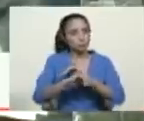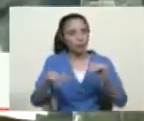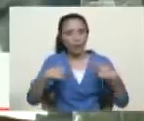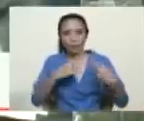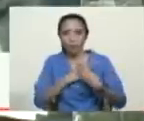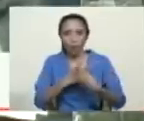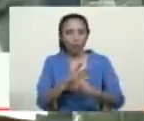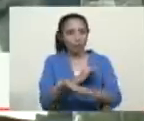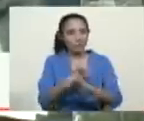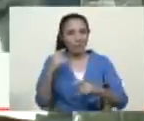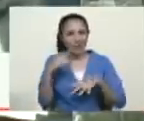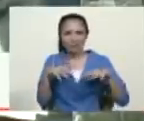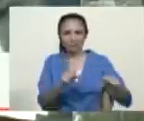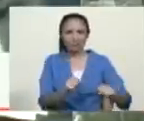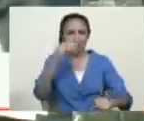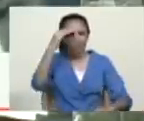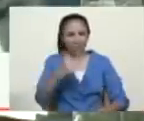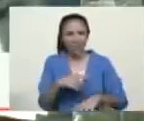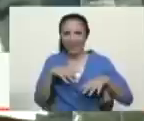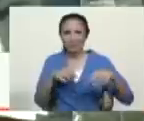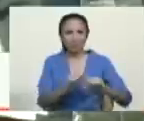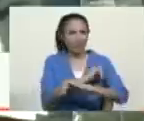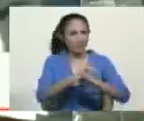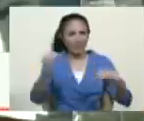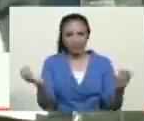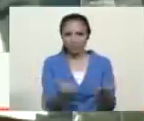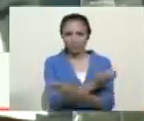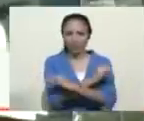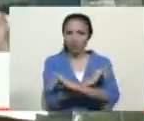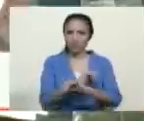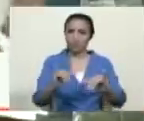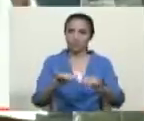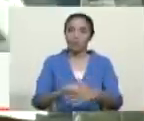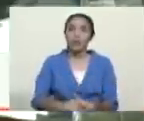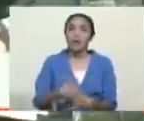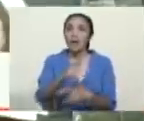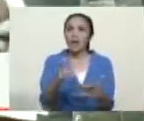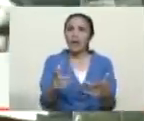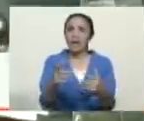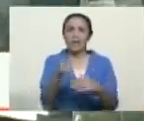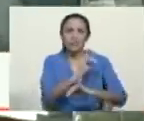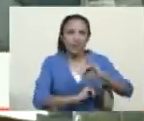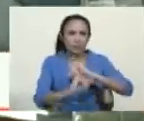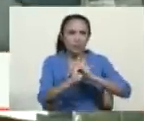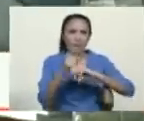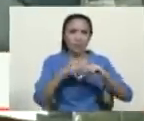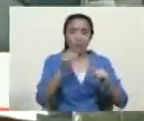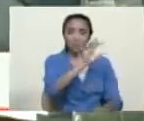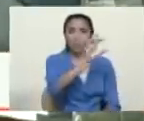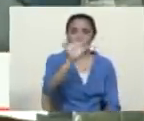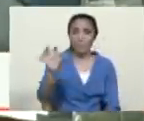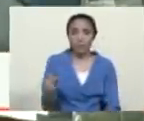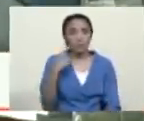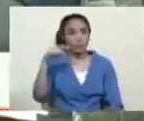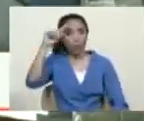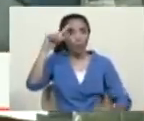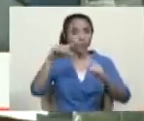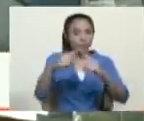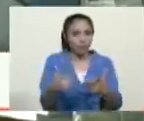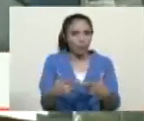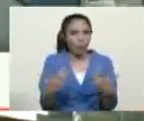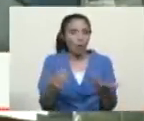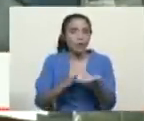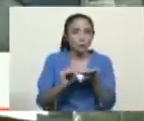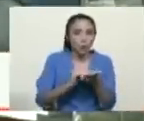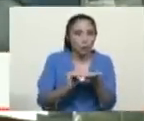voluntad sin intervención internacional. La asistencia internacional debe apuntar a resolver